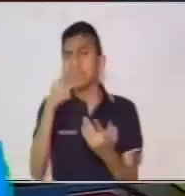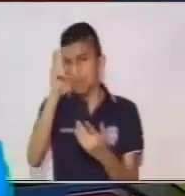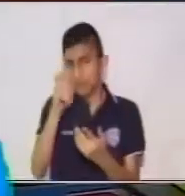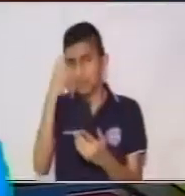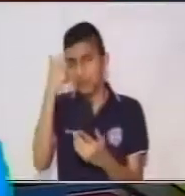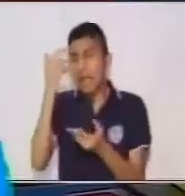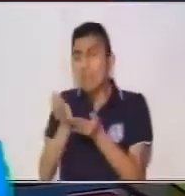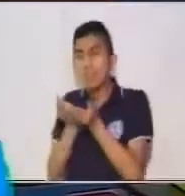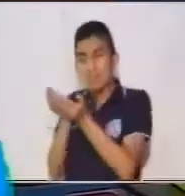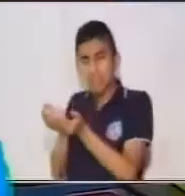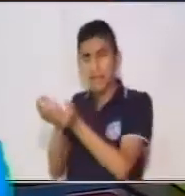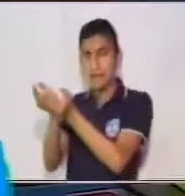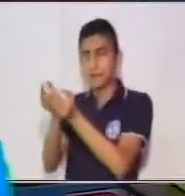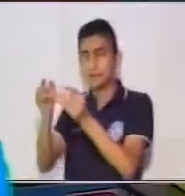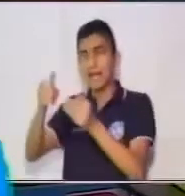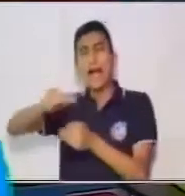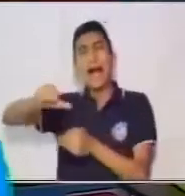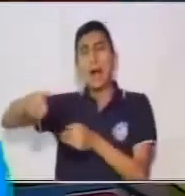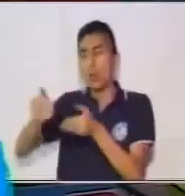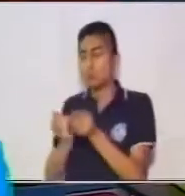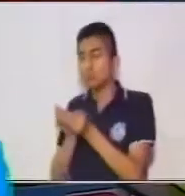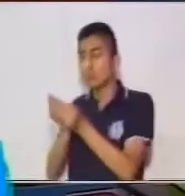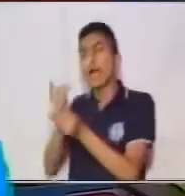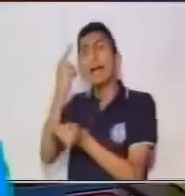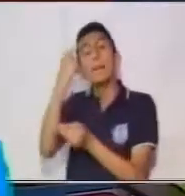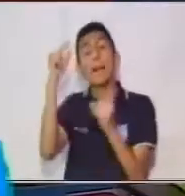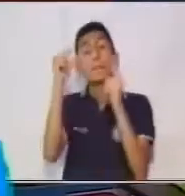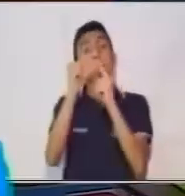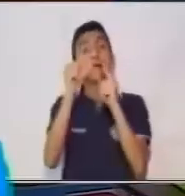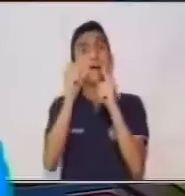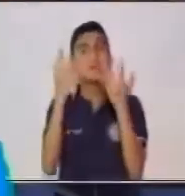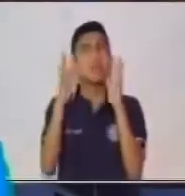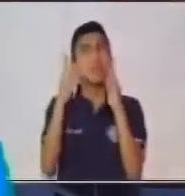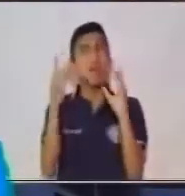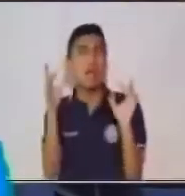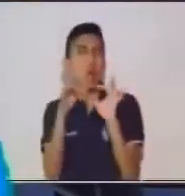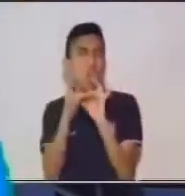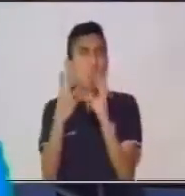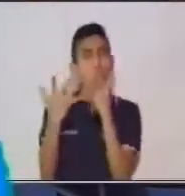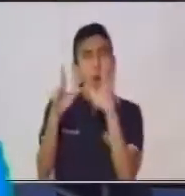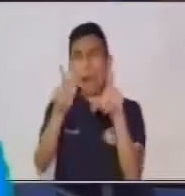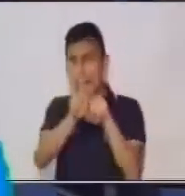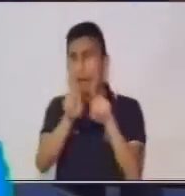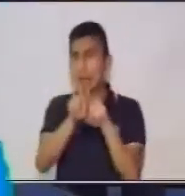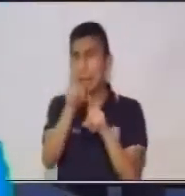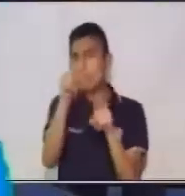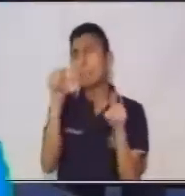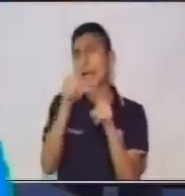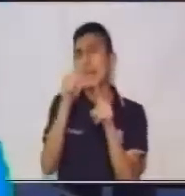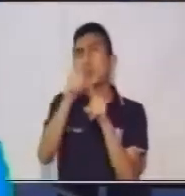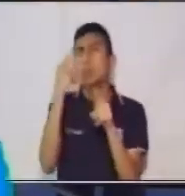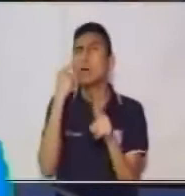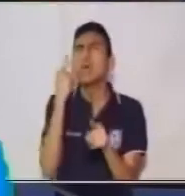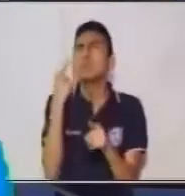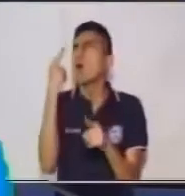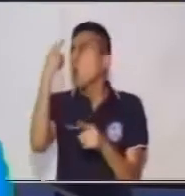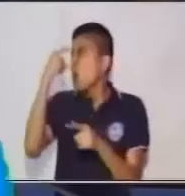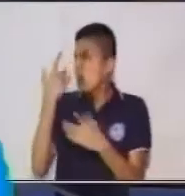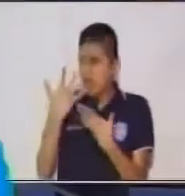para buscar las palabras que rimen con barco. Ustedes en casa pueden